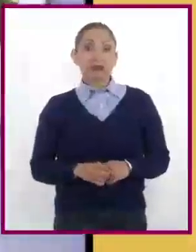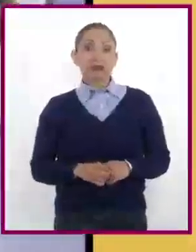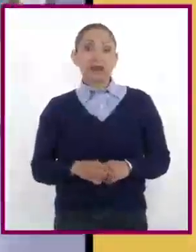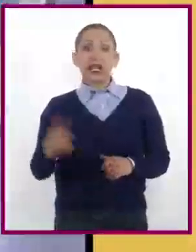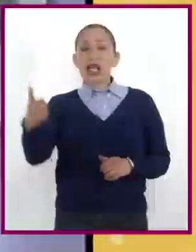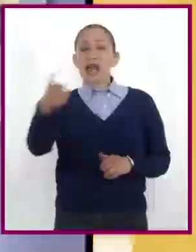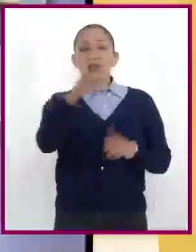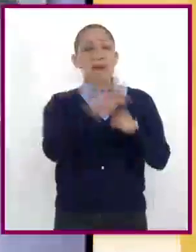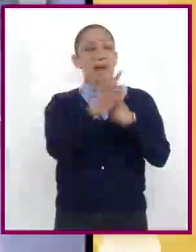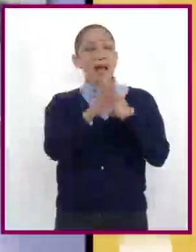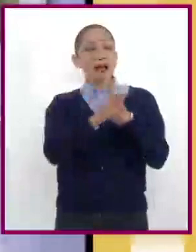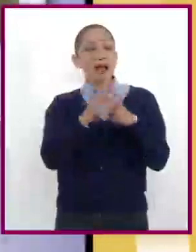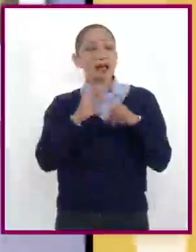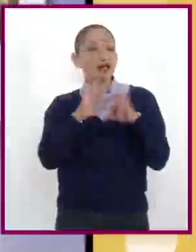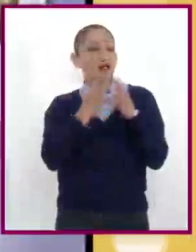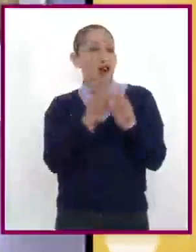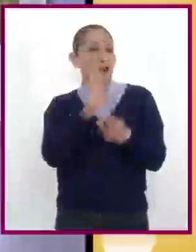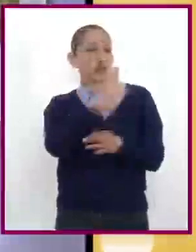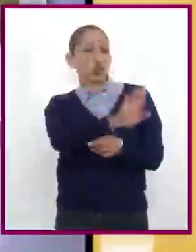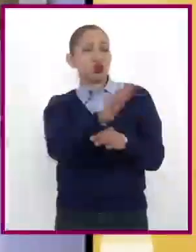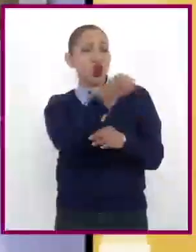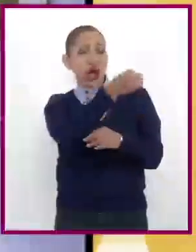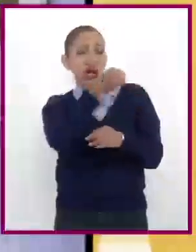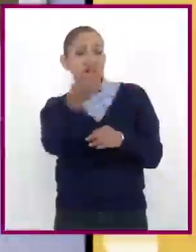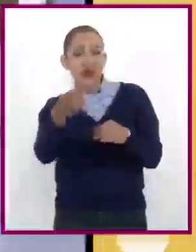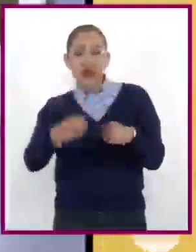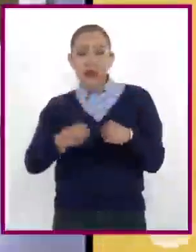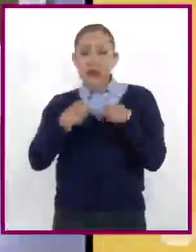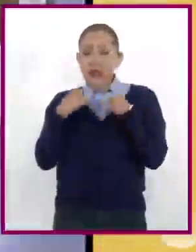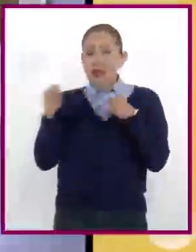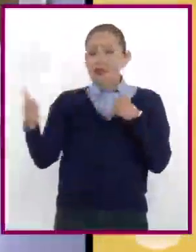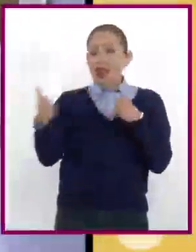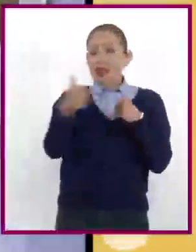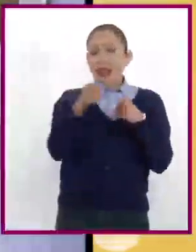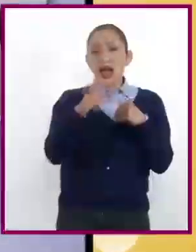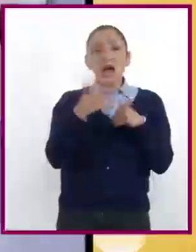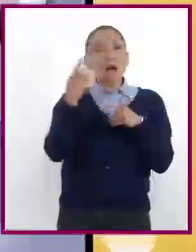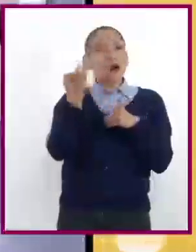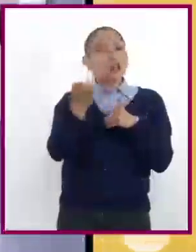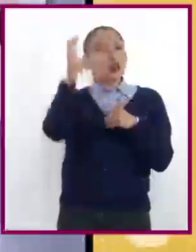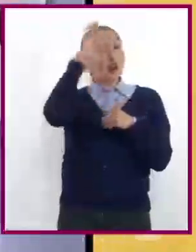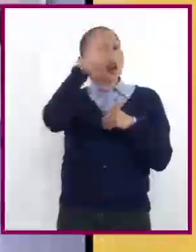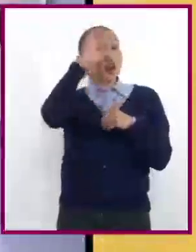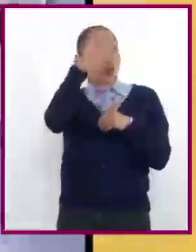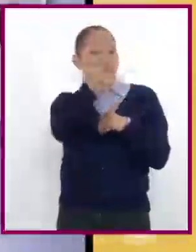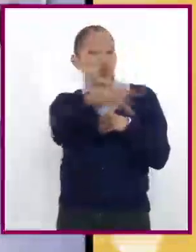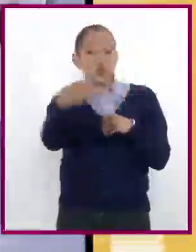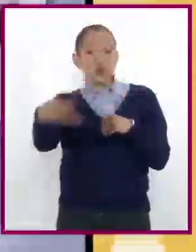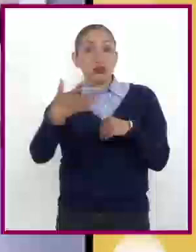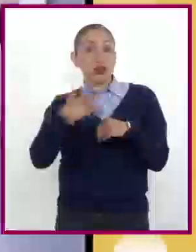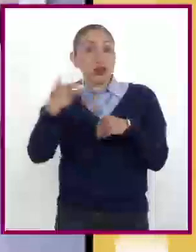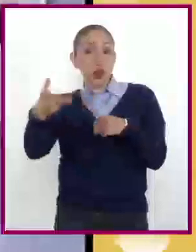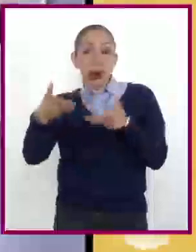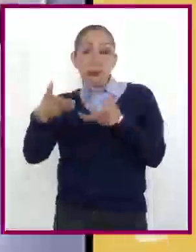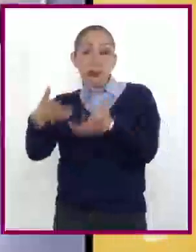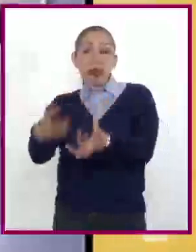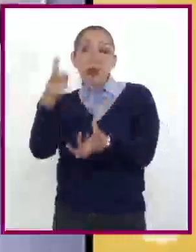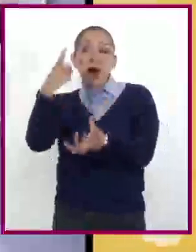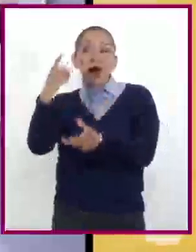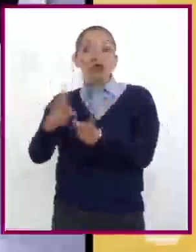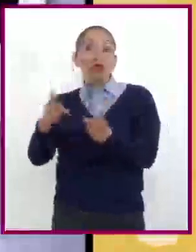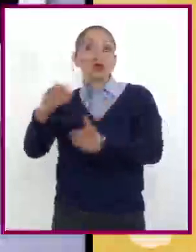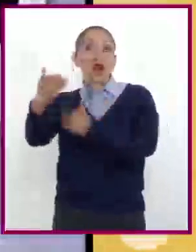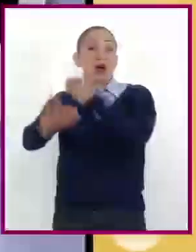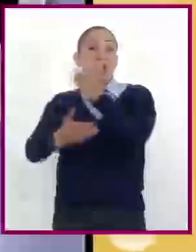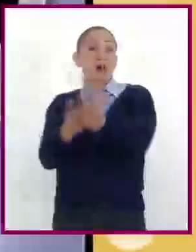En cada país hay formas de organizarse y convivir. Por ello, las diversas culturas buscan sus propios caminos para lograr su